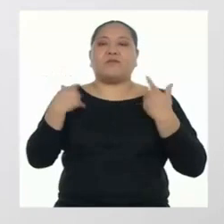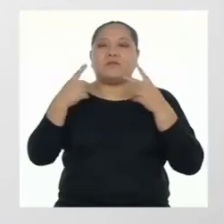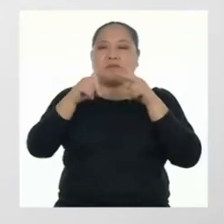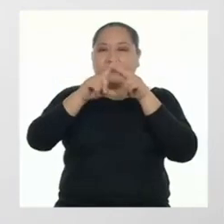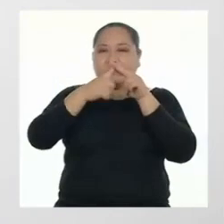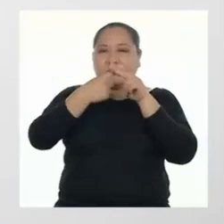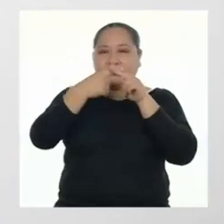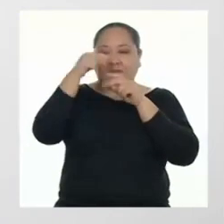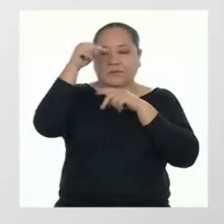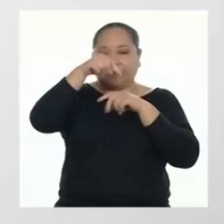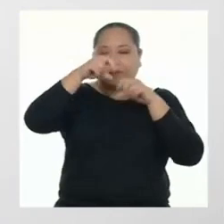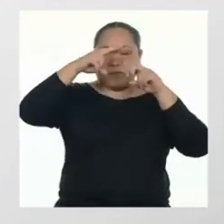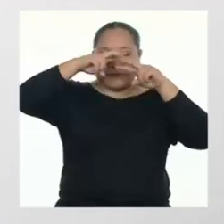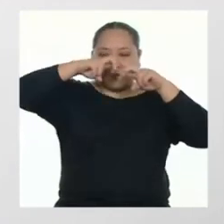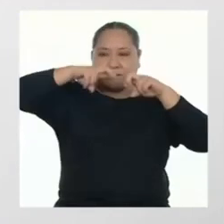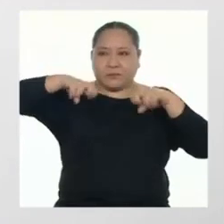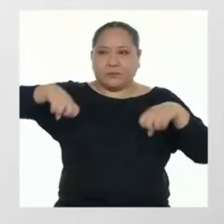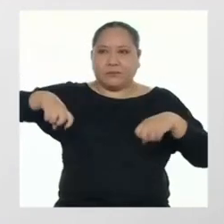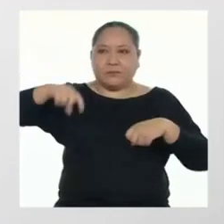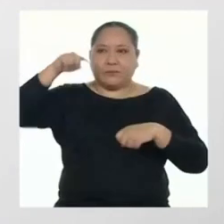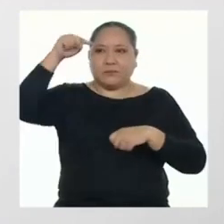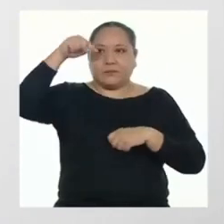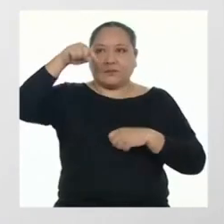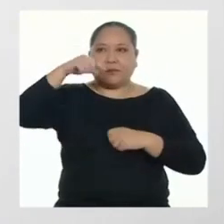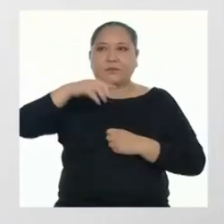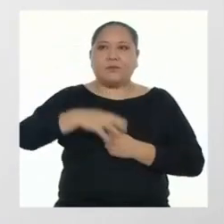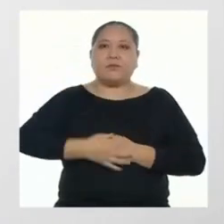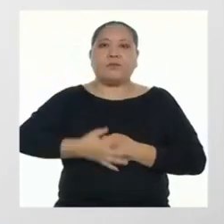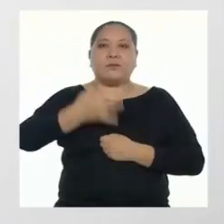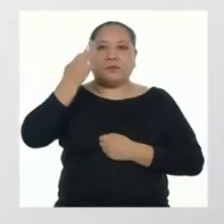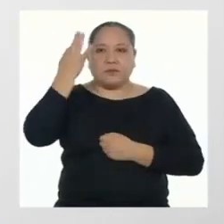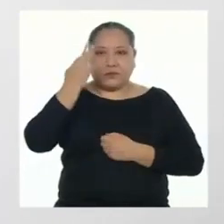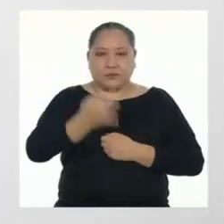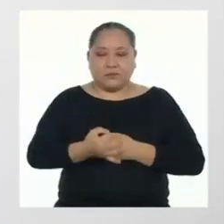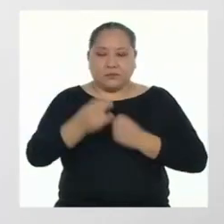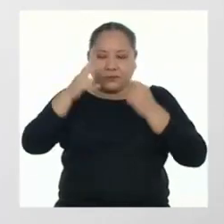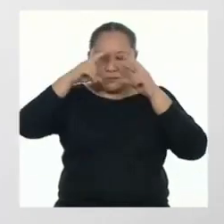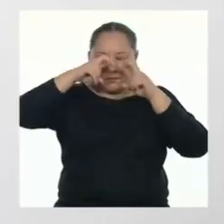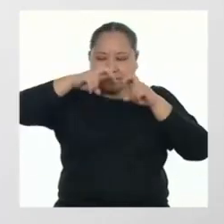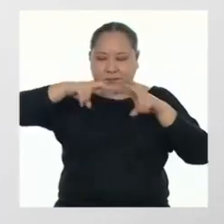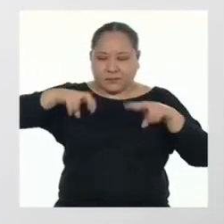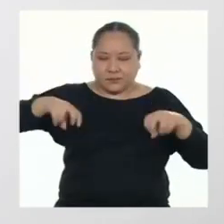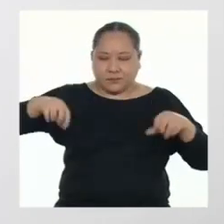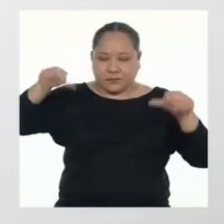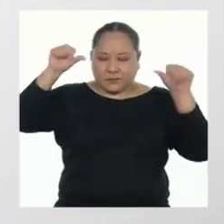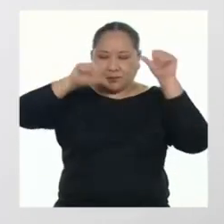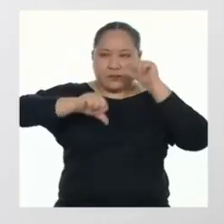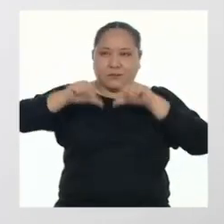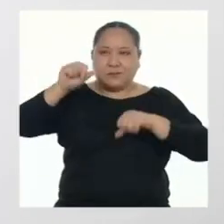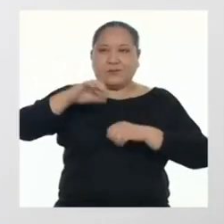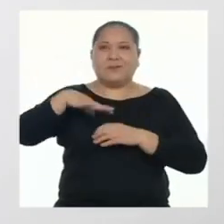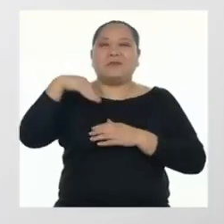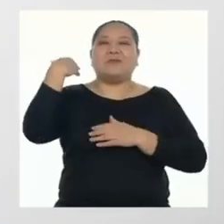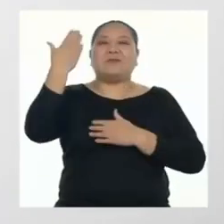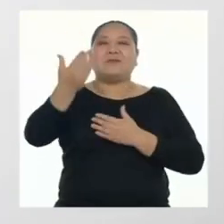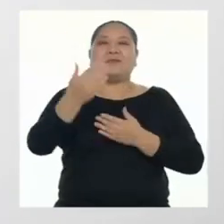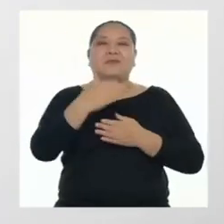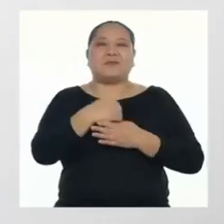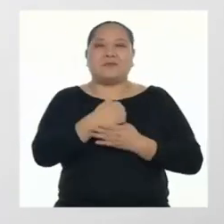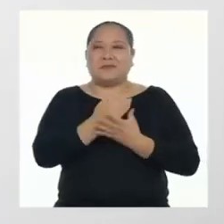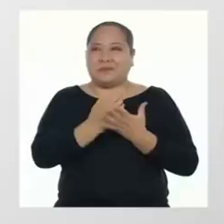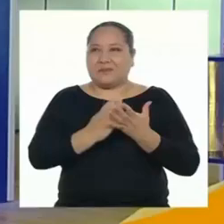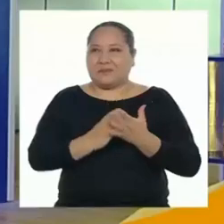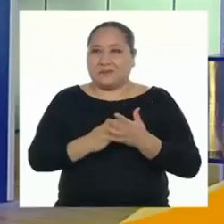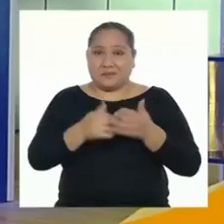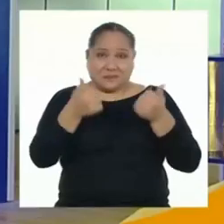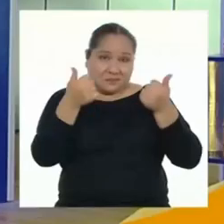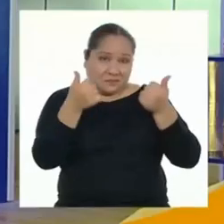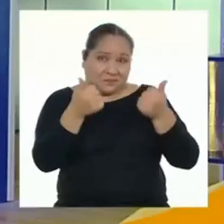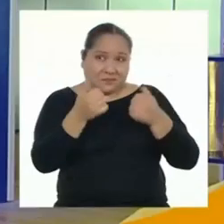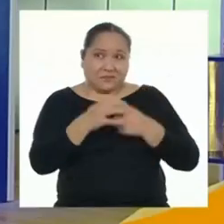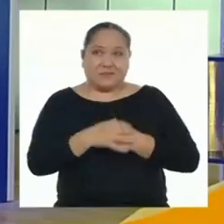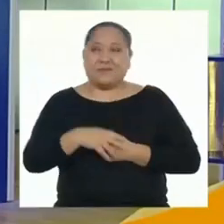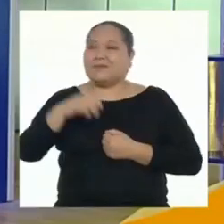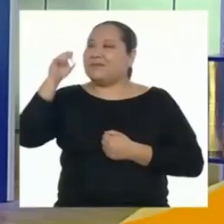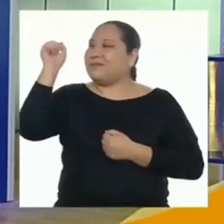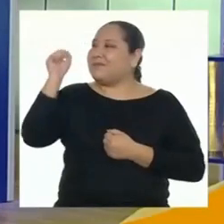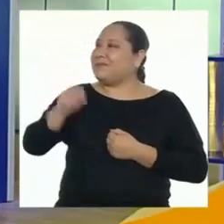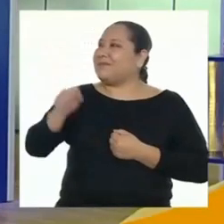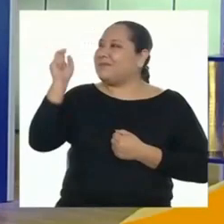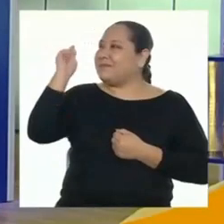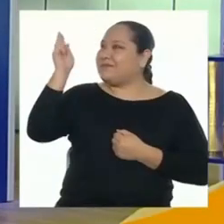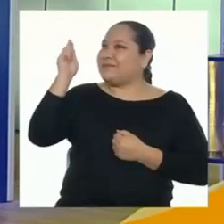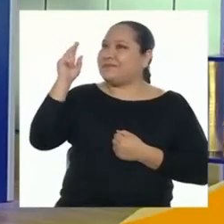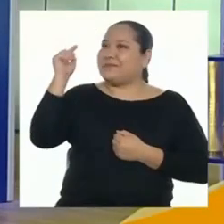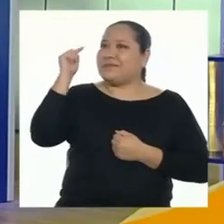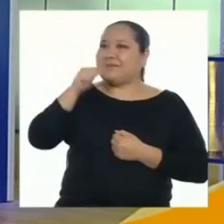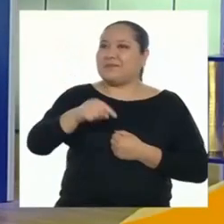nuestra indagación con una profundidad realmente científica en el siguiente bloque. ¿Está bien, Rodrigo? Así es,